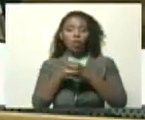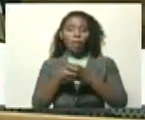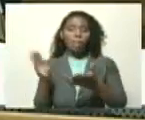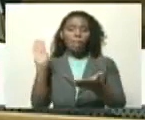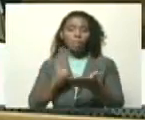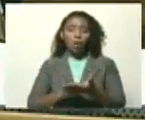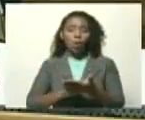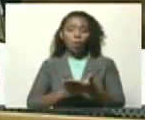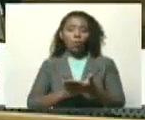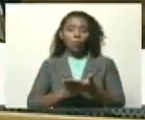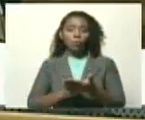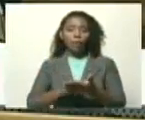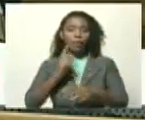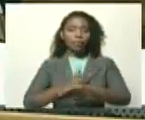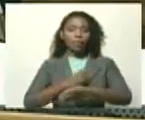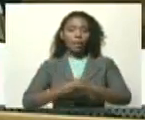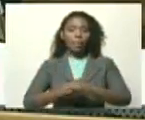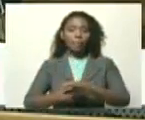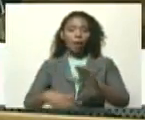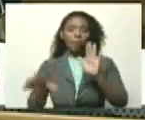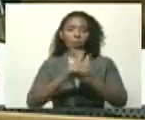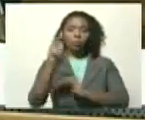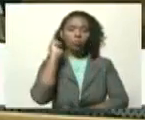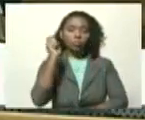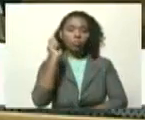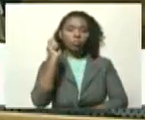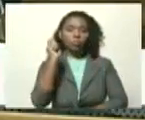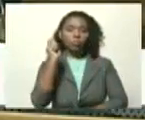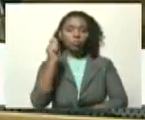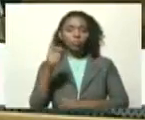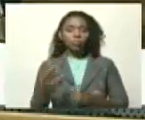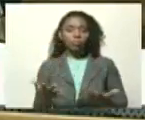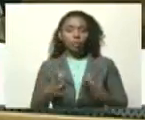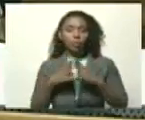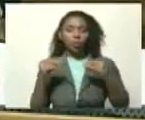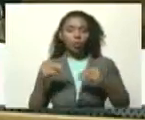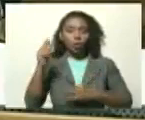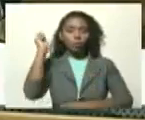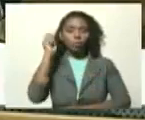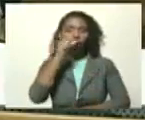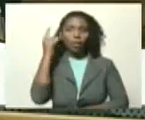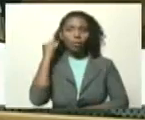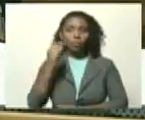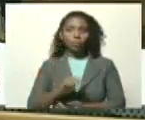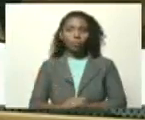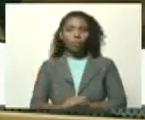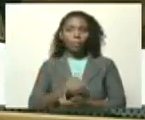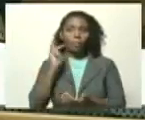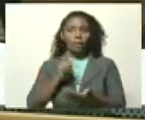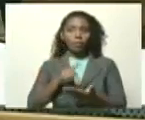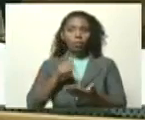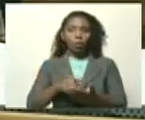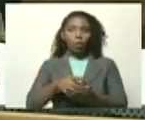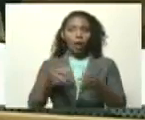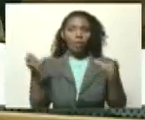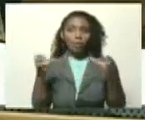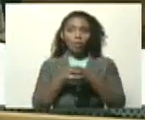instalación del periodo constitucional, si a todos los diputados y diputadas presentes en la